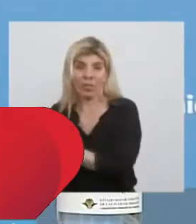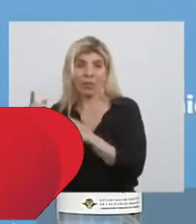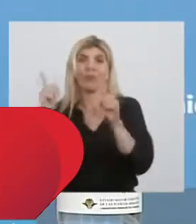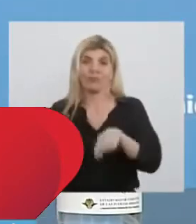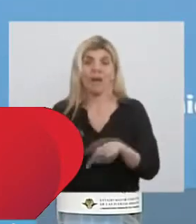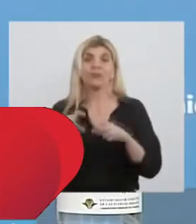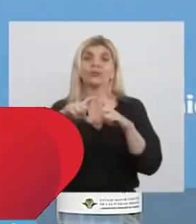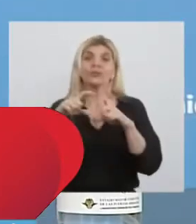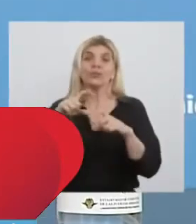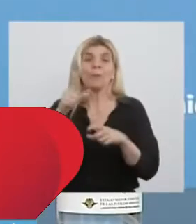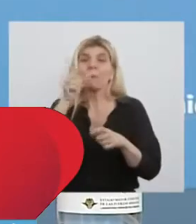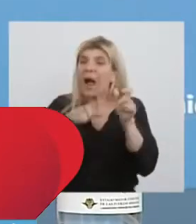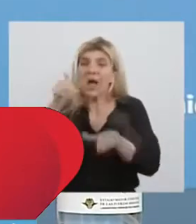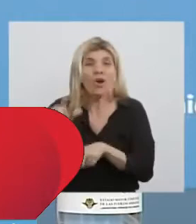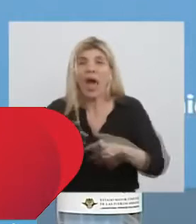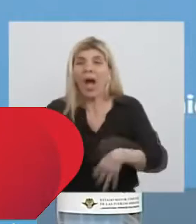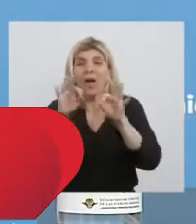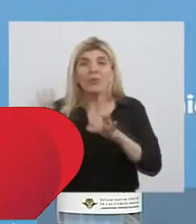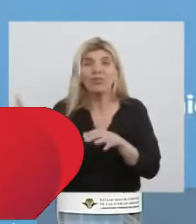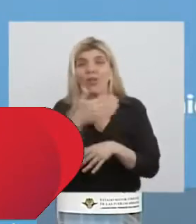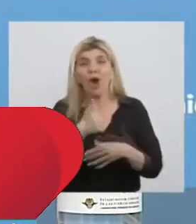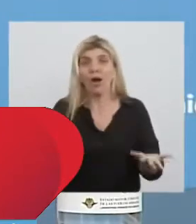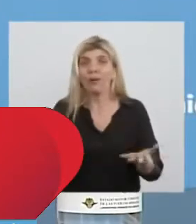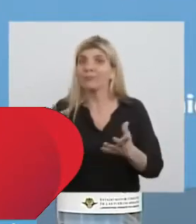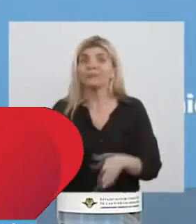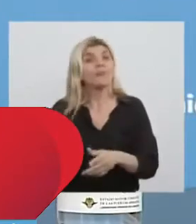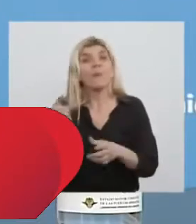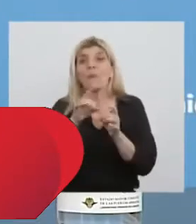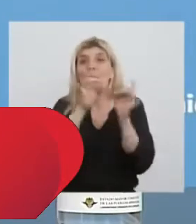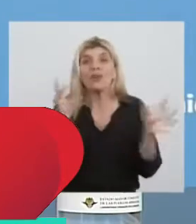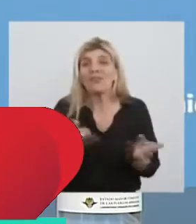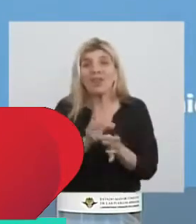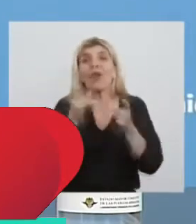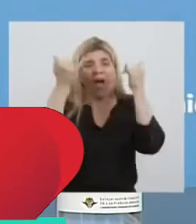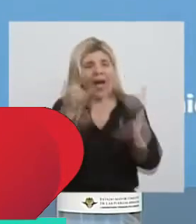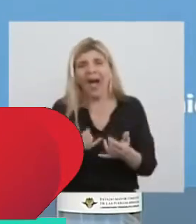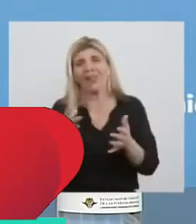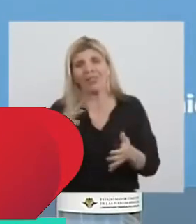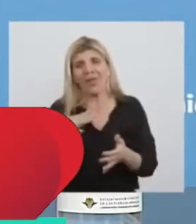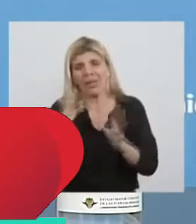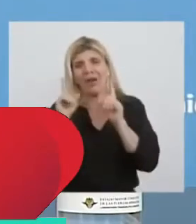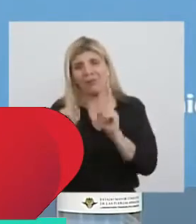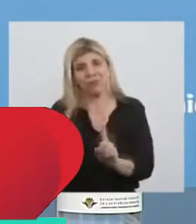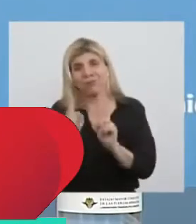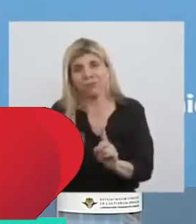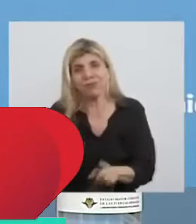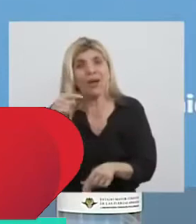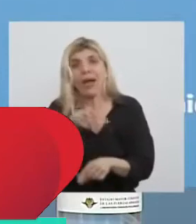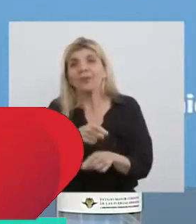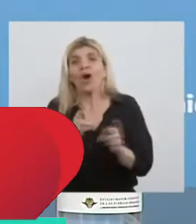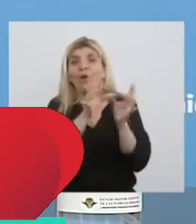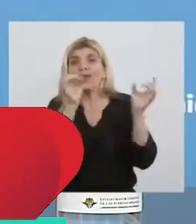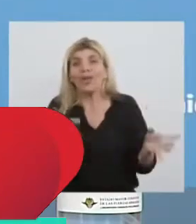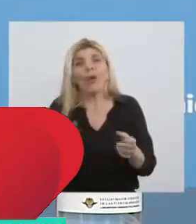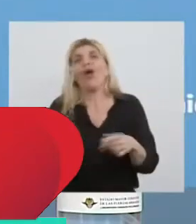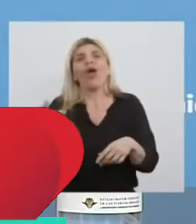ciudadana, porque el problema está latente. Y como siempre les digo yo, este es un virus que nosotros lo vamos